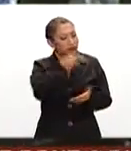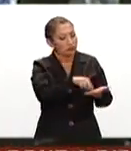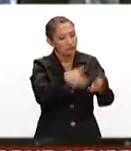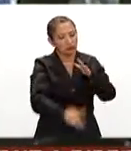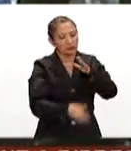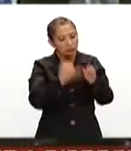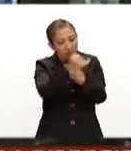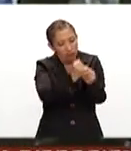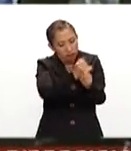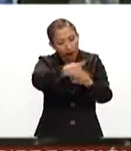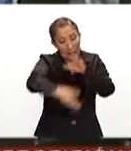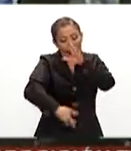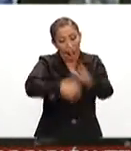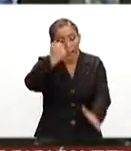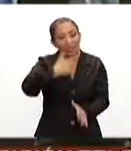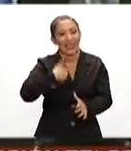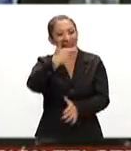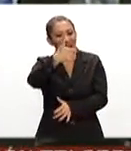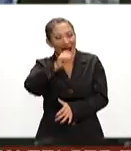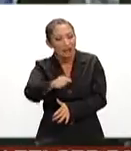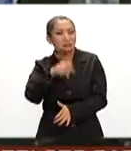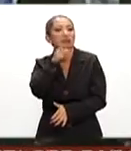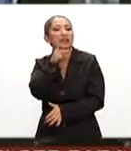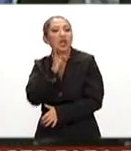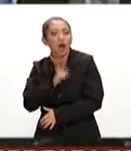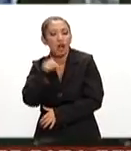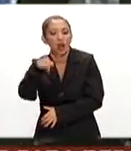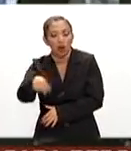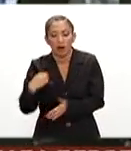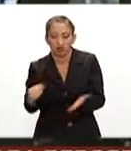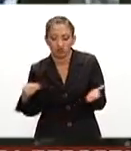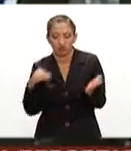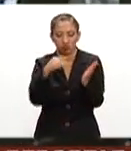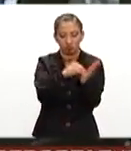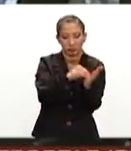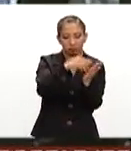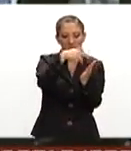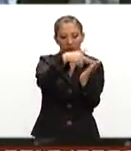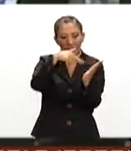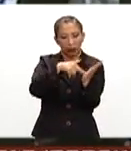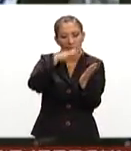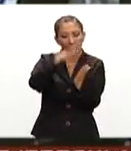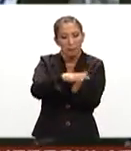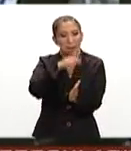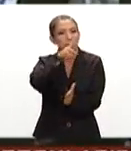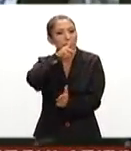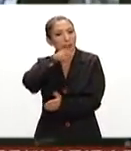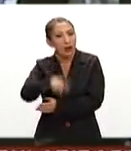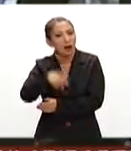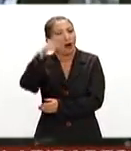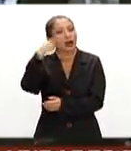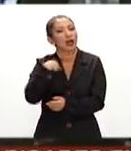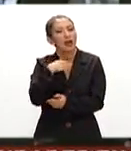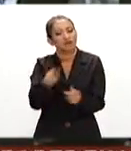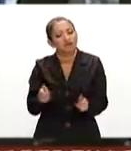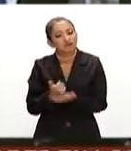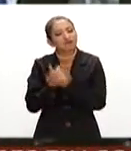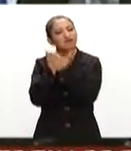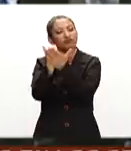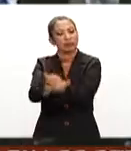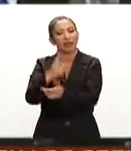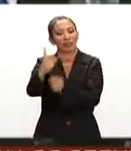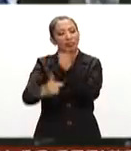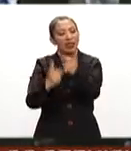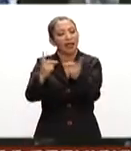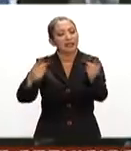y extracción de hidrocarburos incorporó los mecanismos más eficaces que promueven el desarrollo